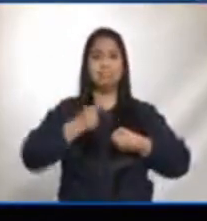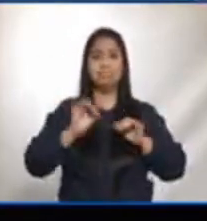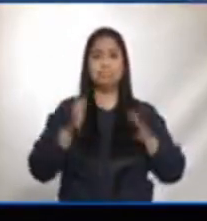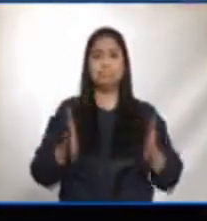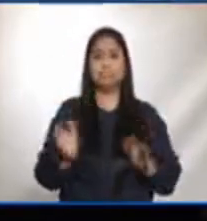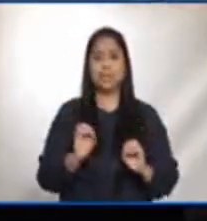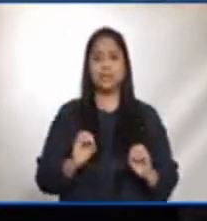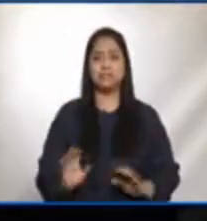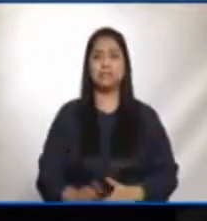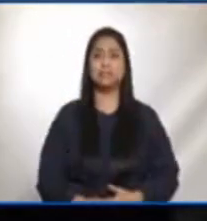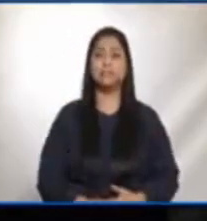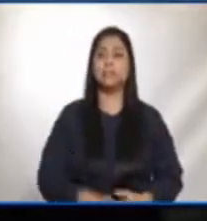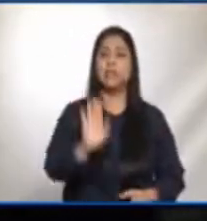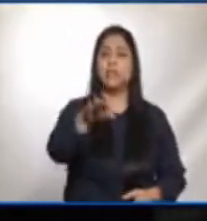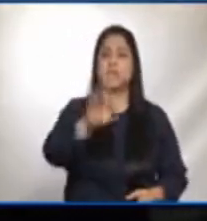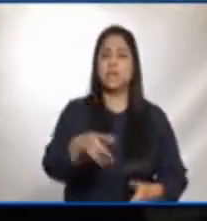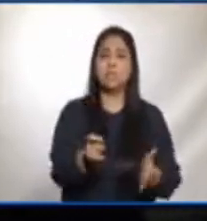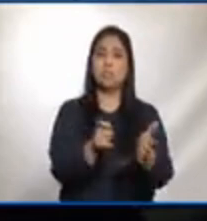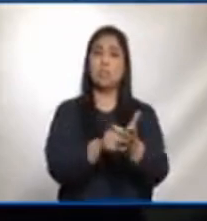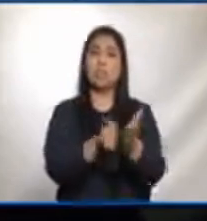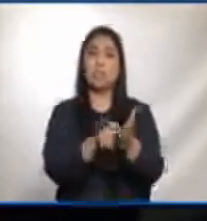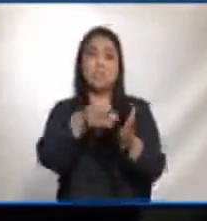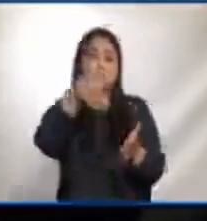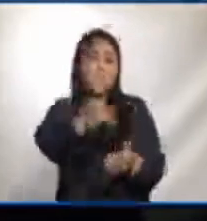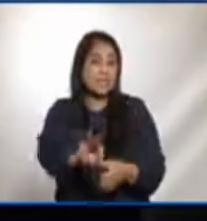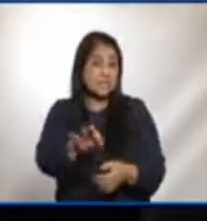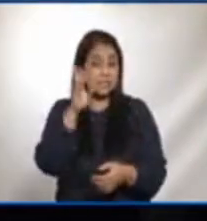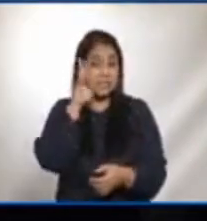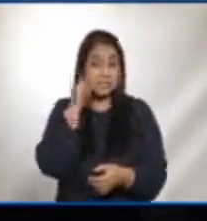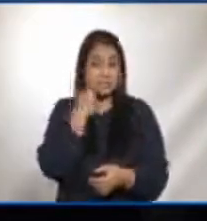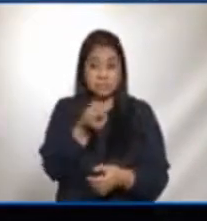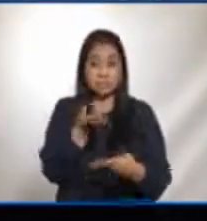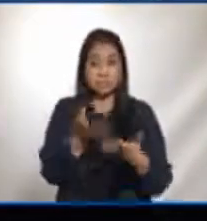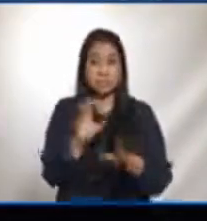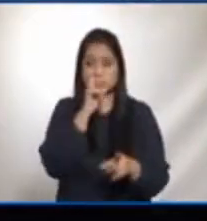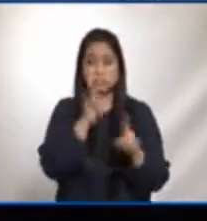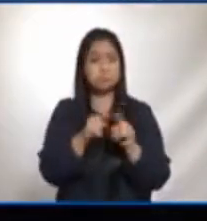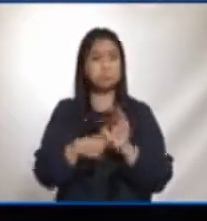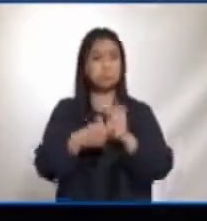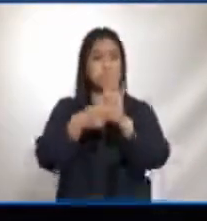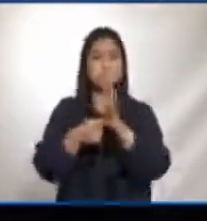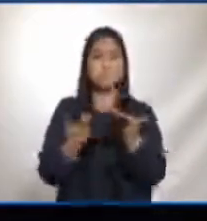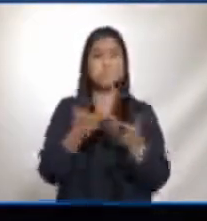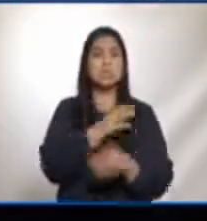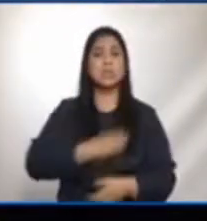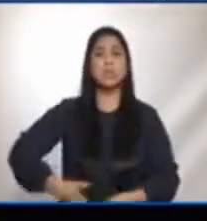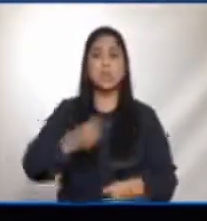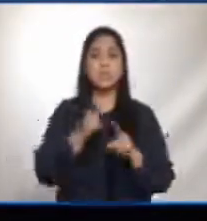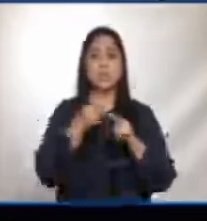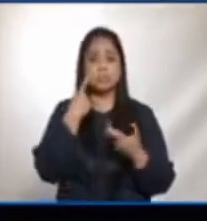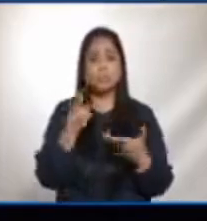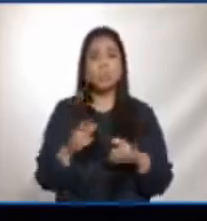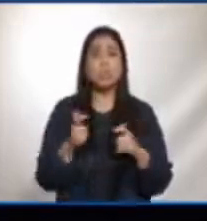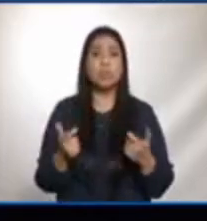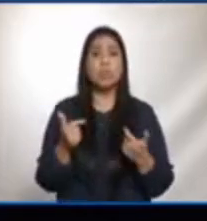las pruebas falsas que se adquirieron, un tema que también está en investigación, pero usted en la postura desde el Ejecutivo sobre este proceso que se da, en donde